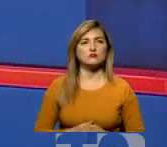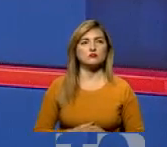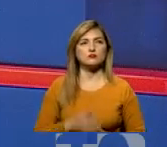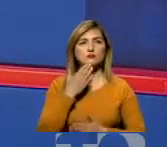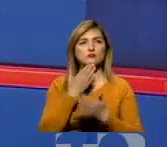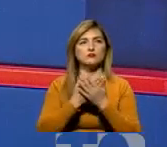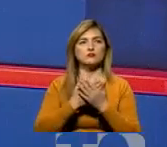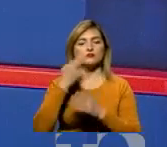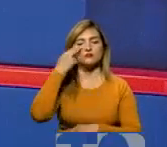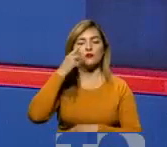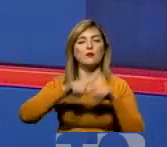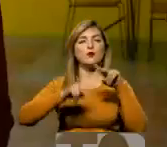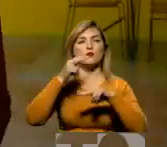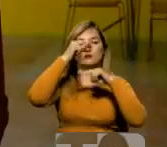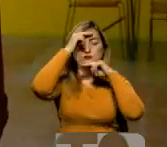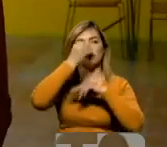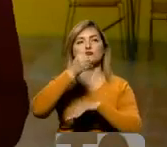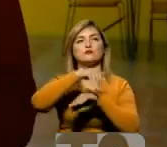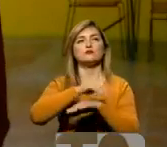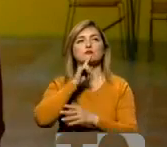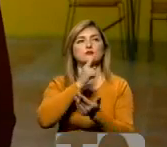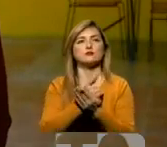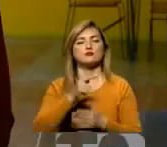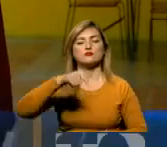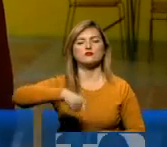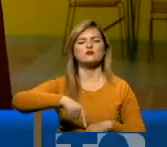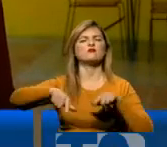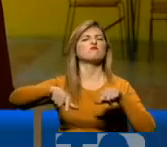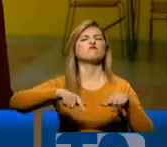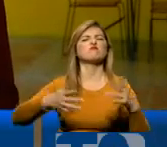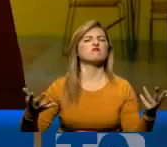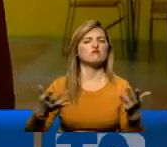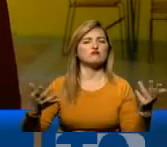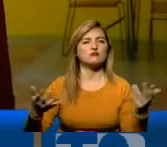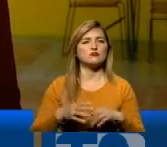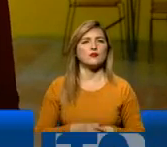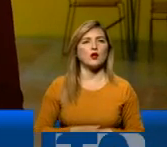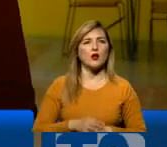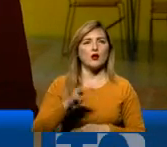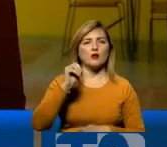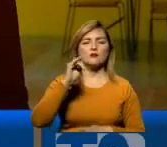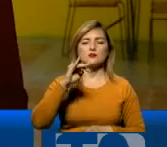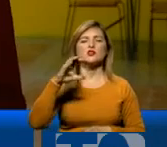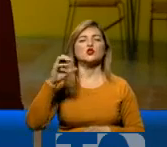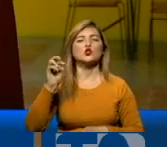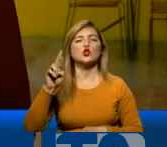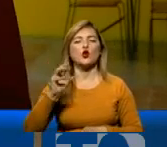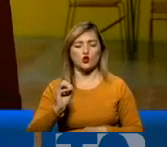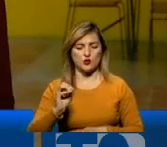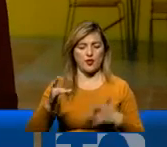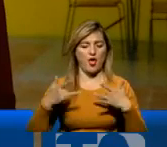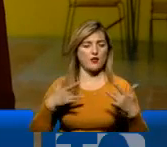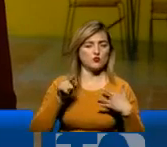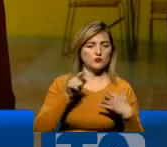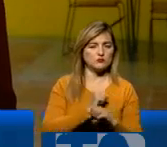Gracias, Helen. Amigos televidentes, muy buenas tardes. Así es, nosotros nos hemos trasladado hasta el microteatro en el norte de Quito, porque si usted se